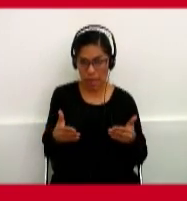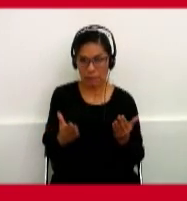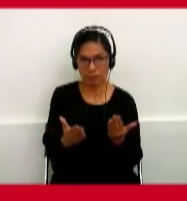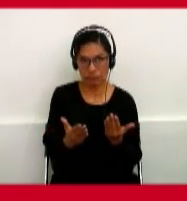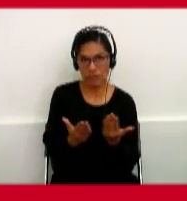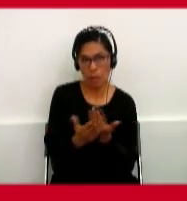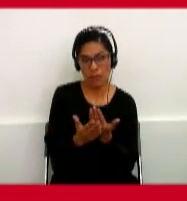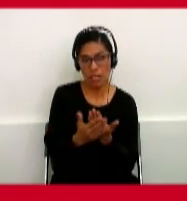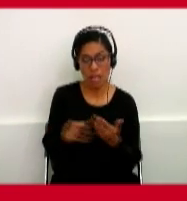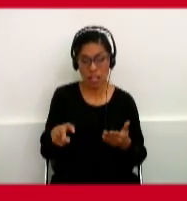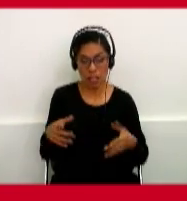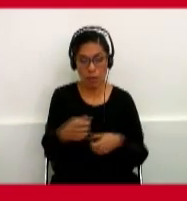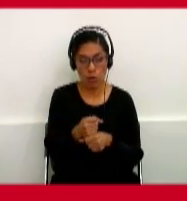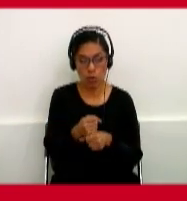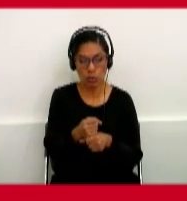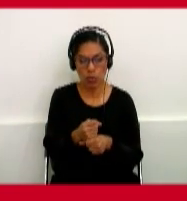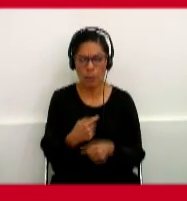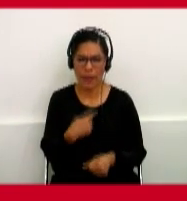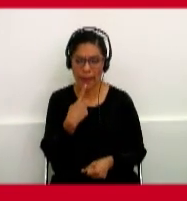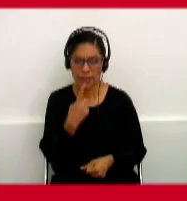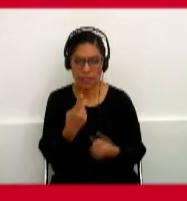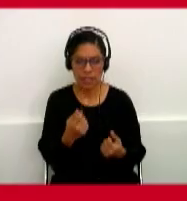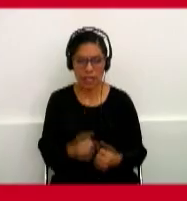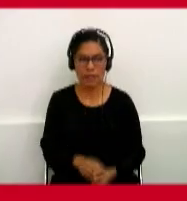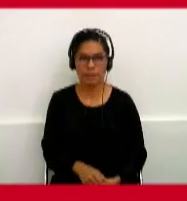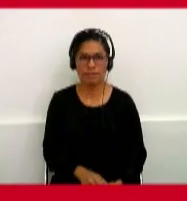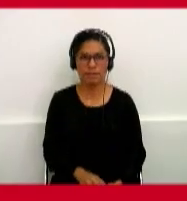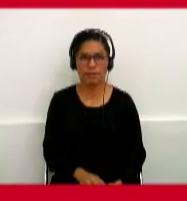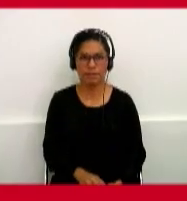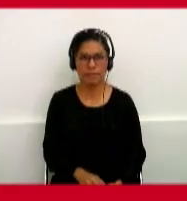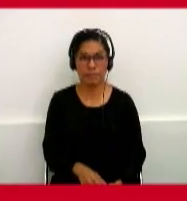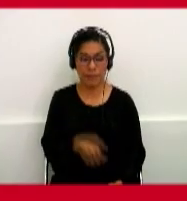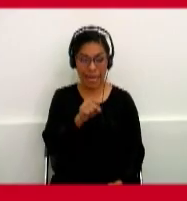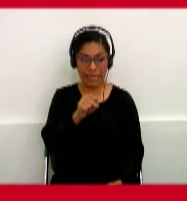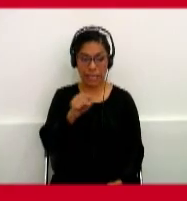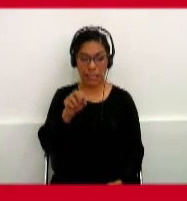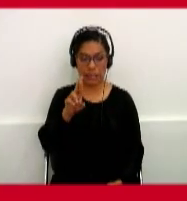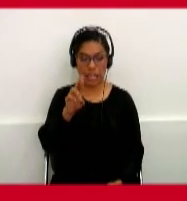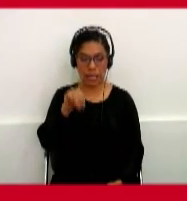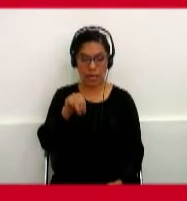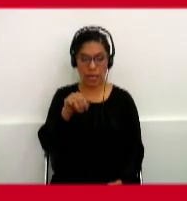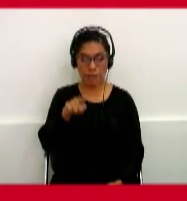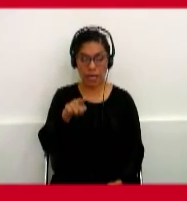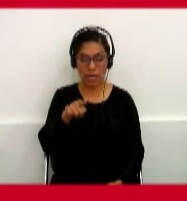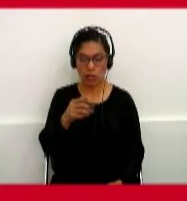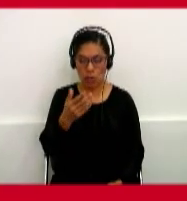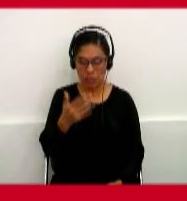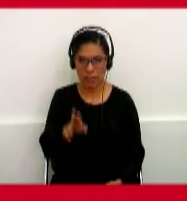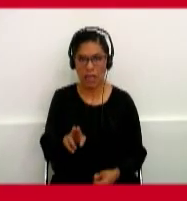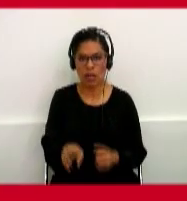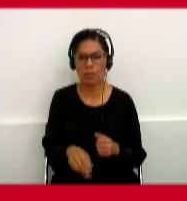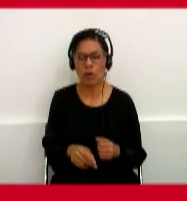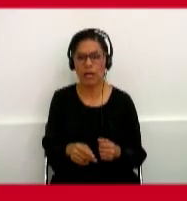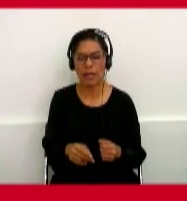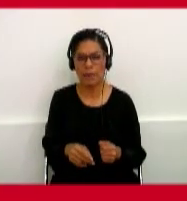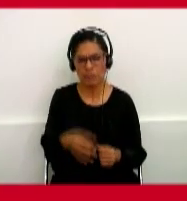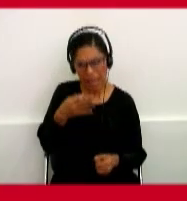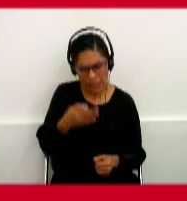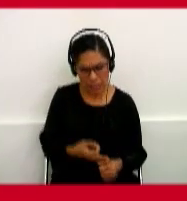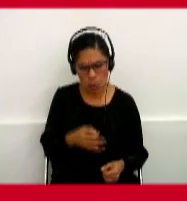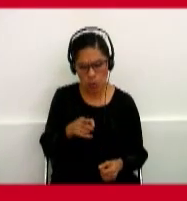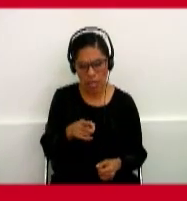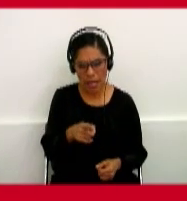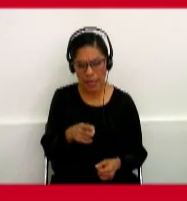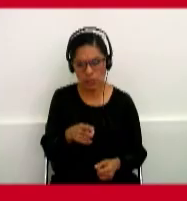Bueno, entonces como conclusión yo puedo decir, ¿no? Que el SCRM valida la superficie de falla de tipo spline, ¿no?